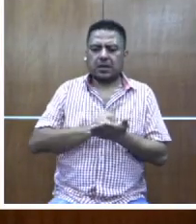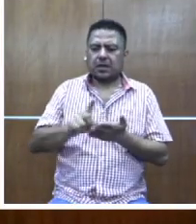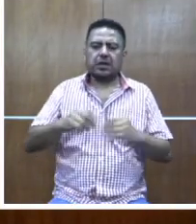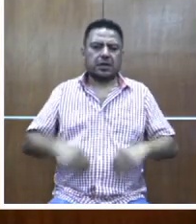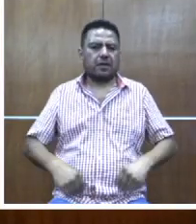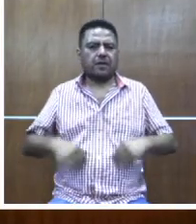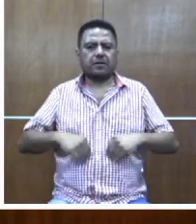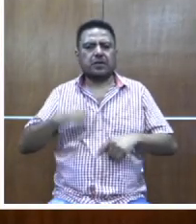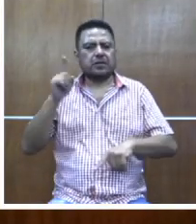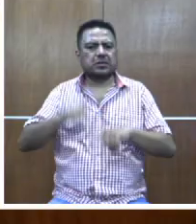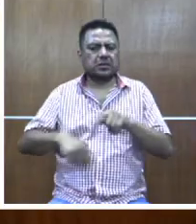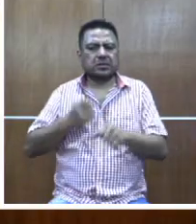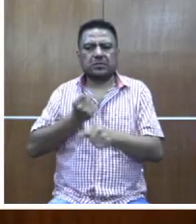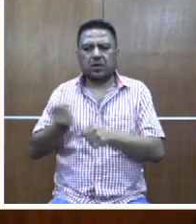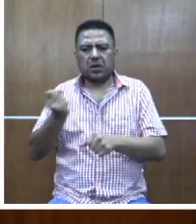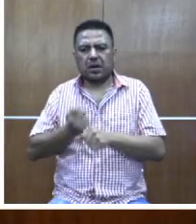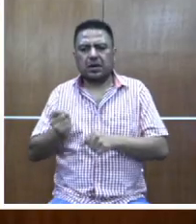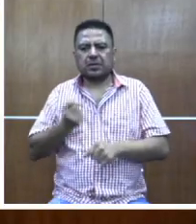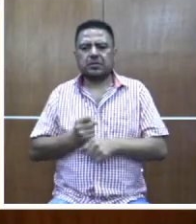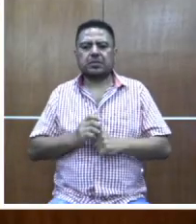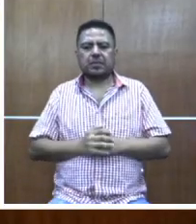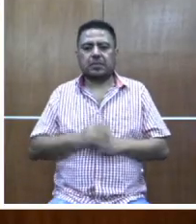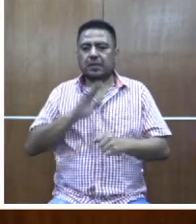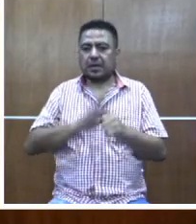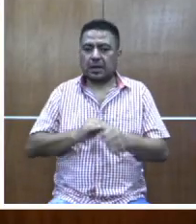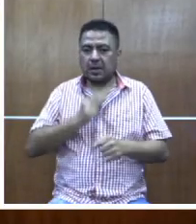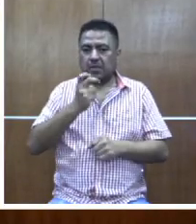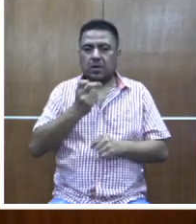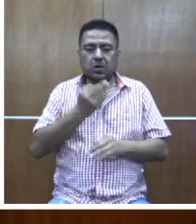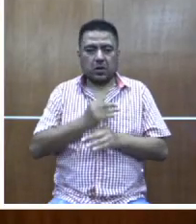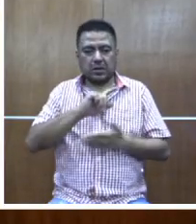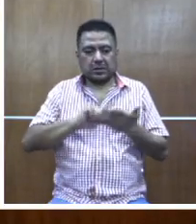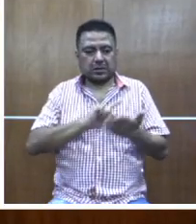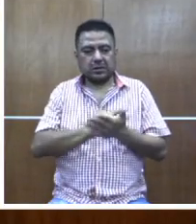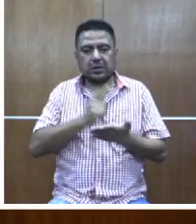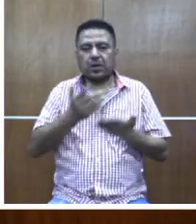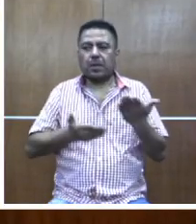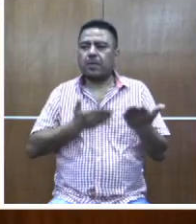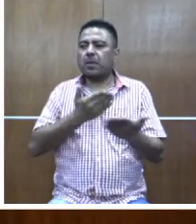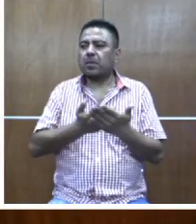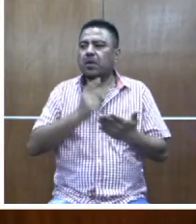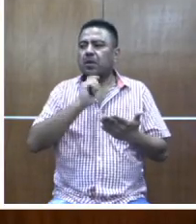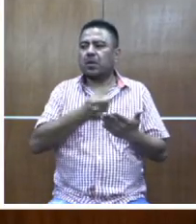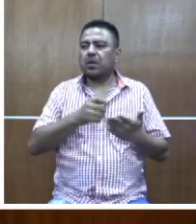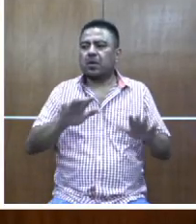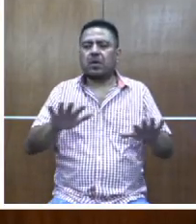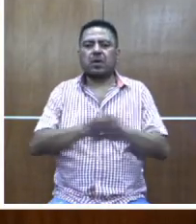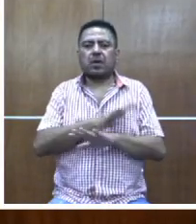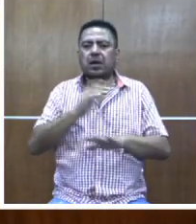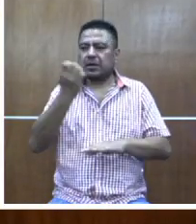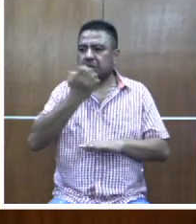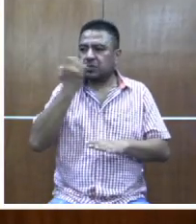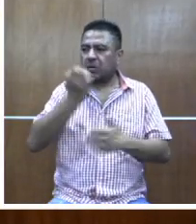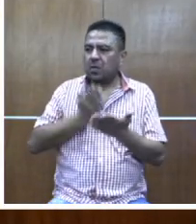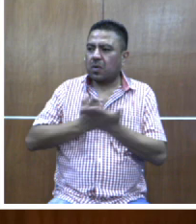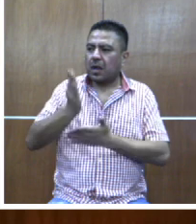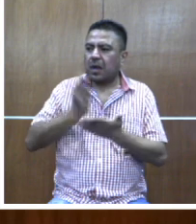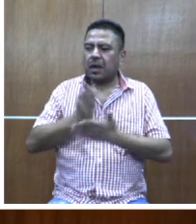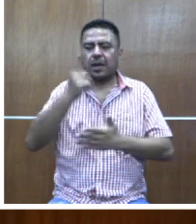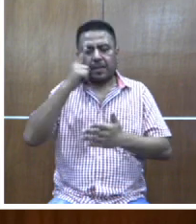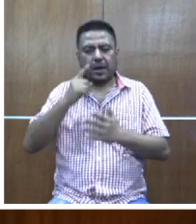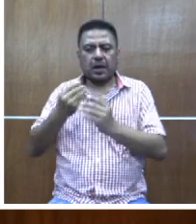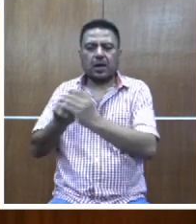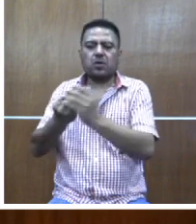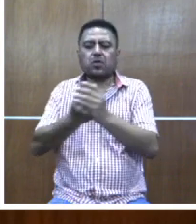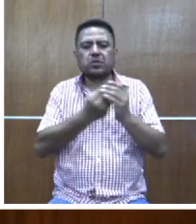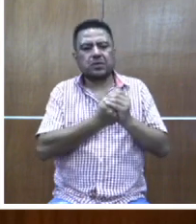sin violencia. Por eso en esta iniciativa se propone que se vaya a las escuelas, para que se capacite